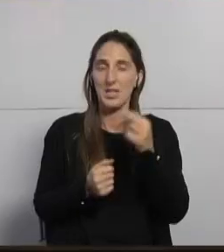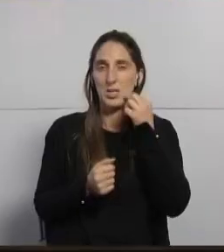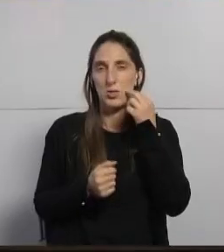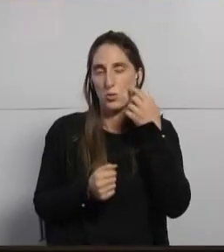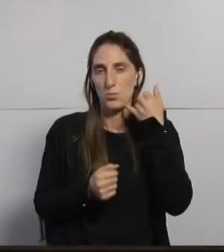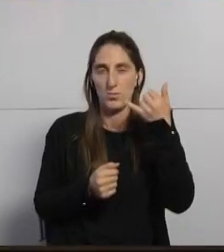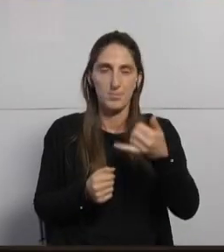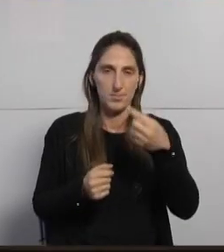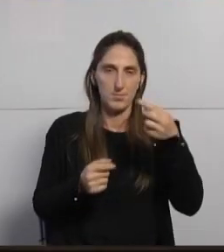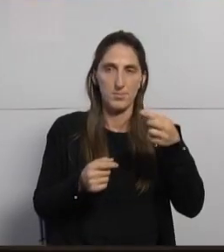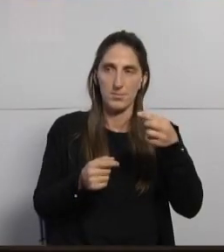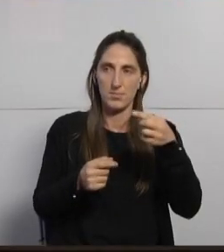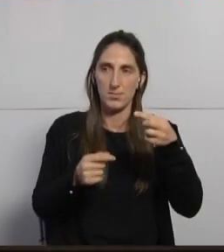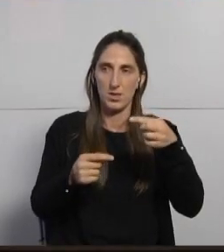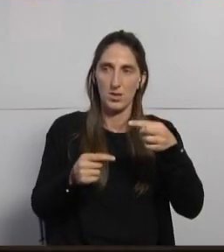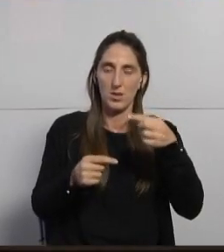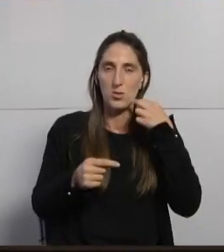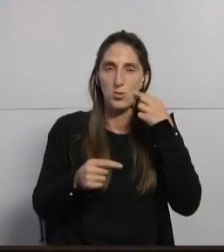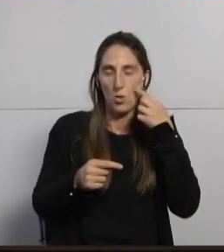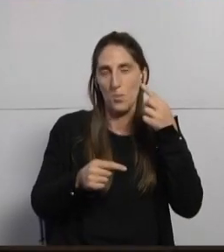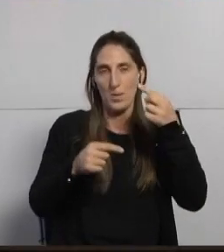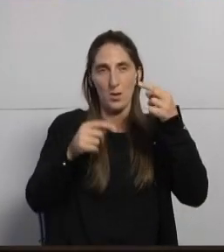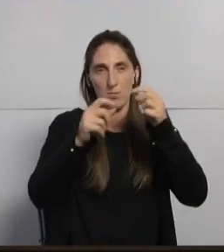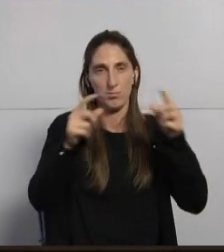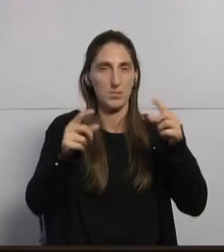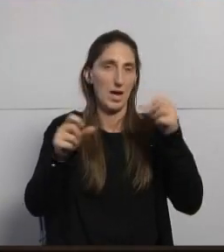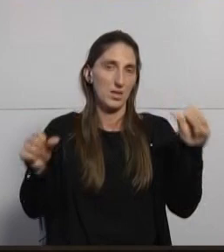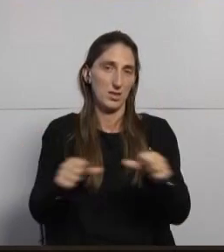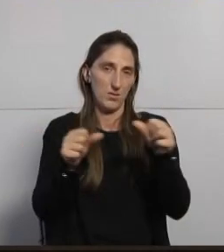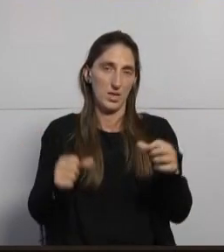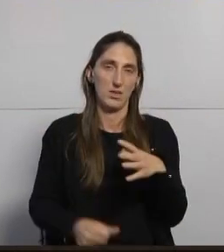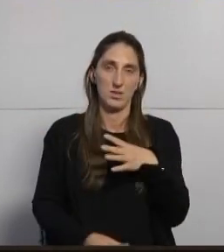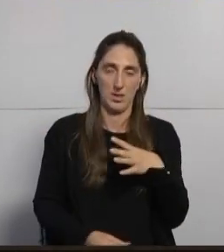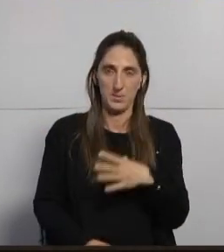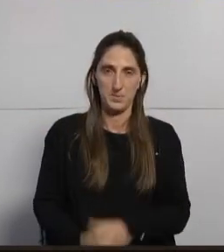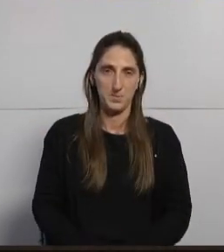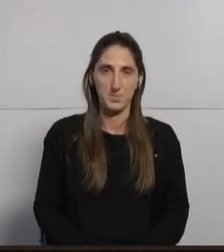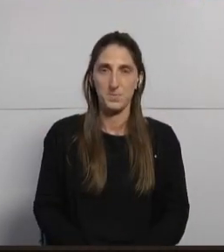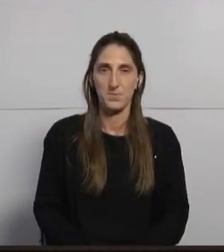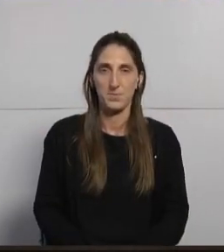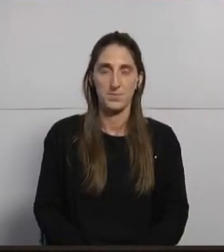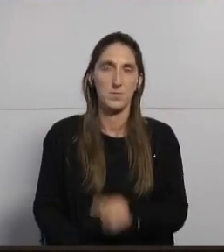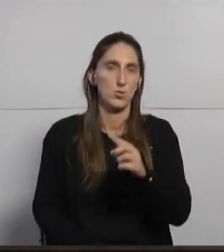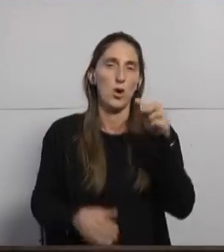soluciones, certificaciones, proyectos que dan una idea de la magnitud de la actividad que tenemos. Vamos a ver algo, no vamos a profundizar